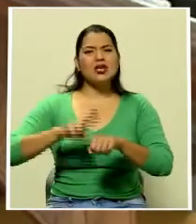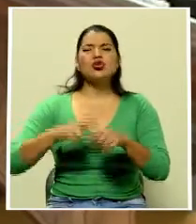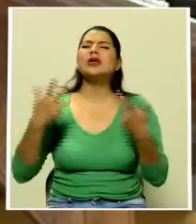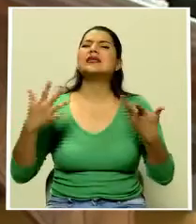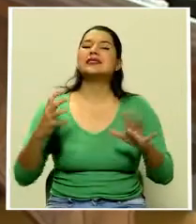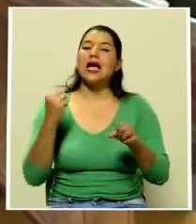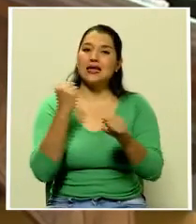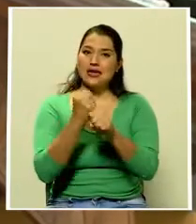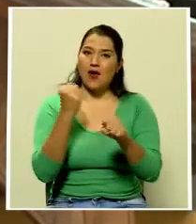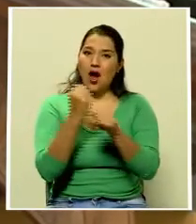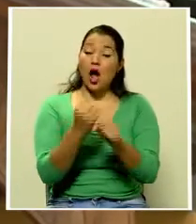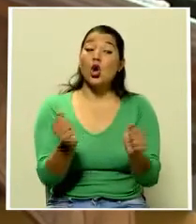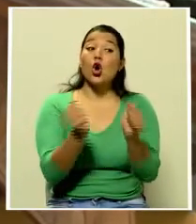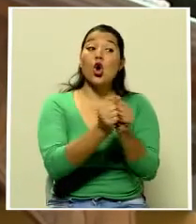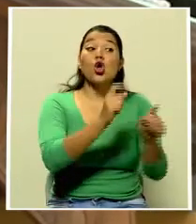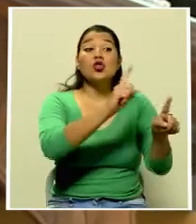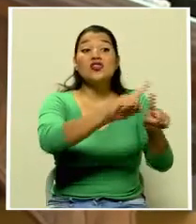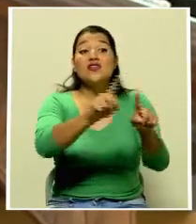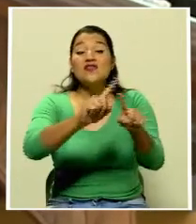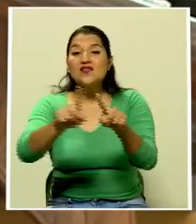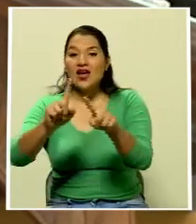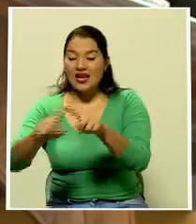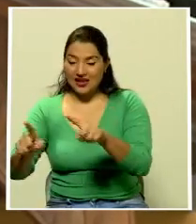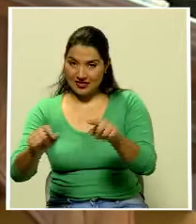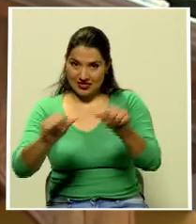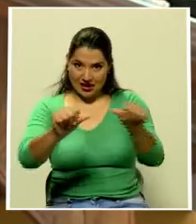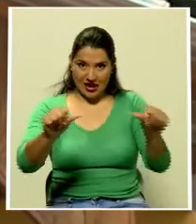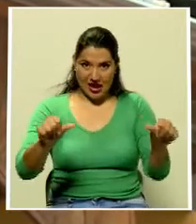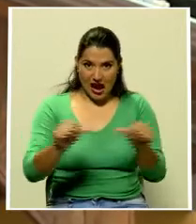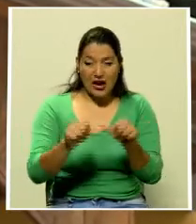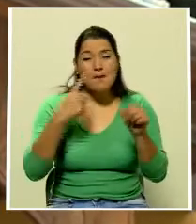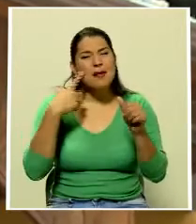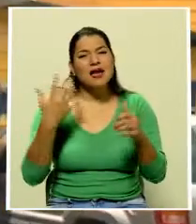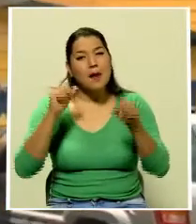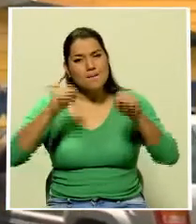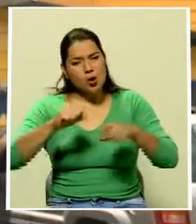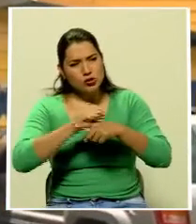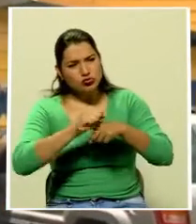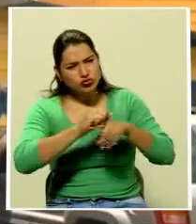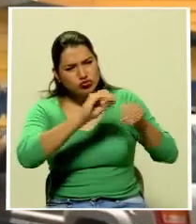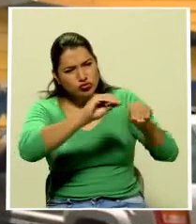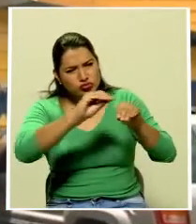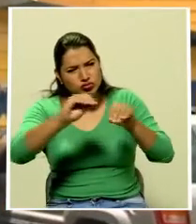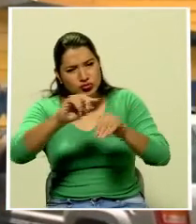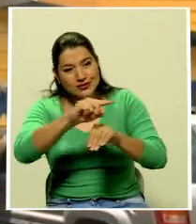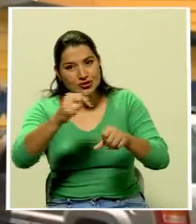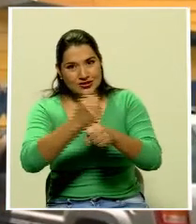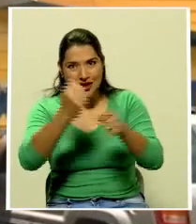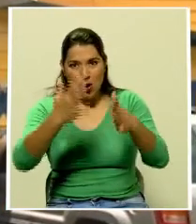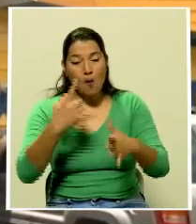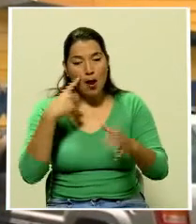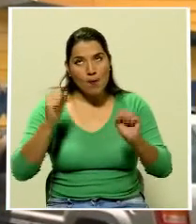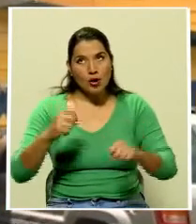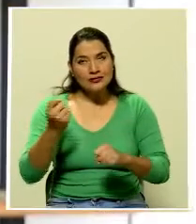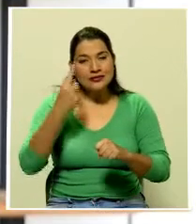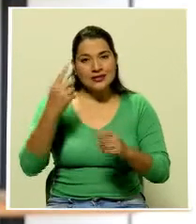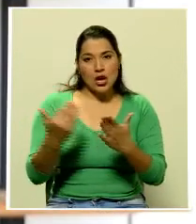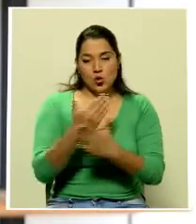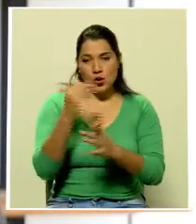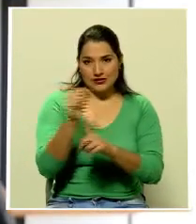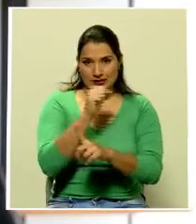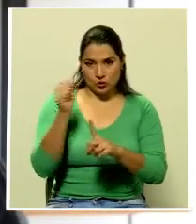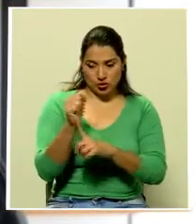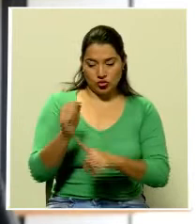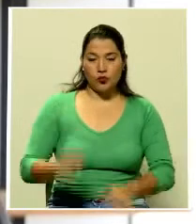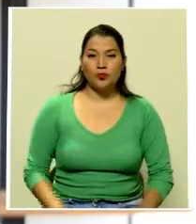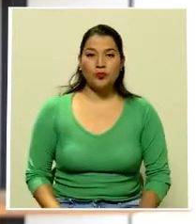trabajado con los diferentes sectores productivos en la capacitación del recurso humano para la adaptación a la nueva normalidad. Esta